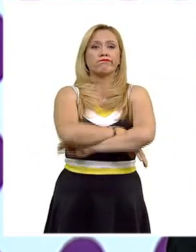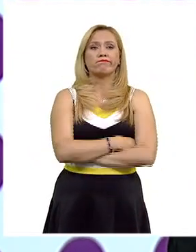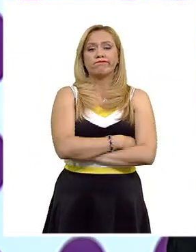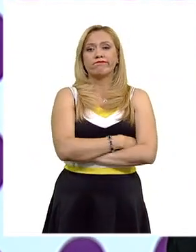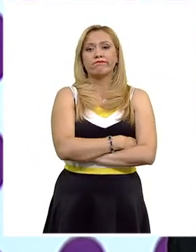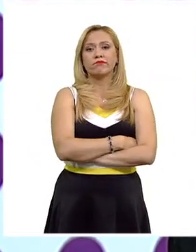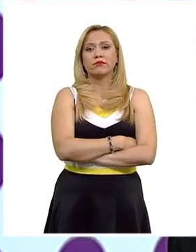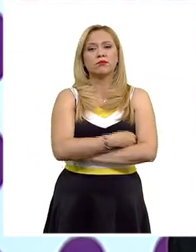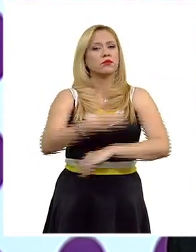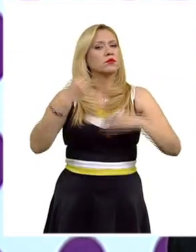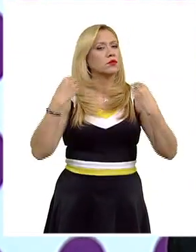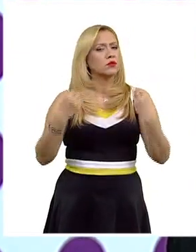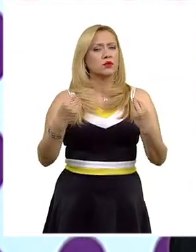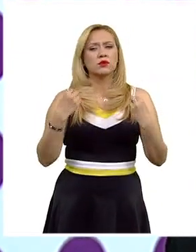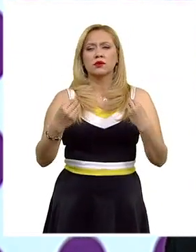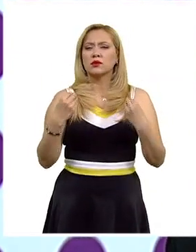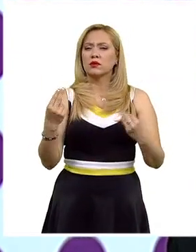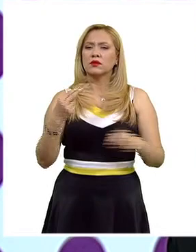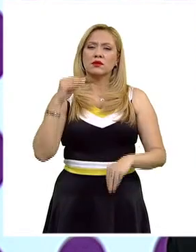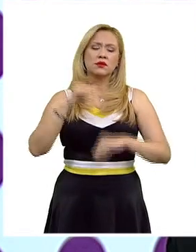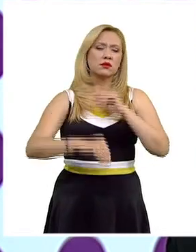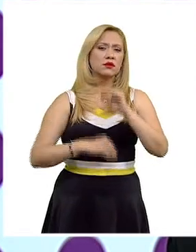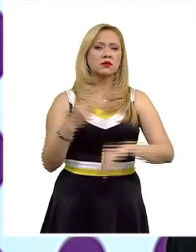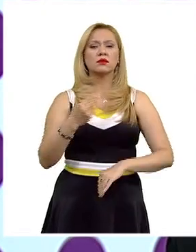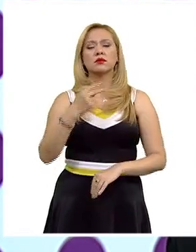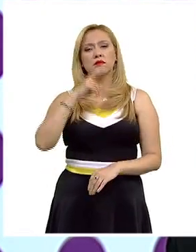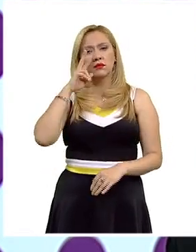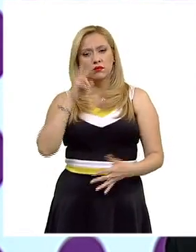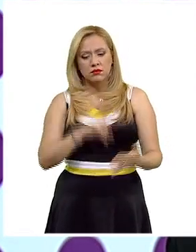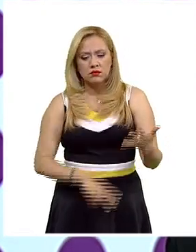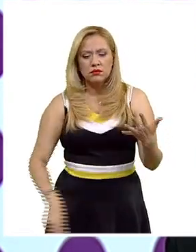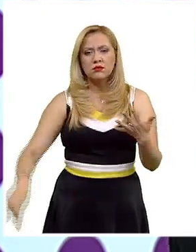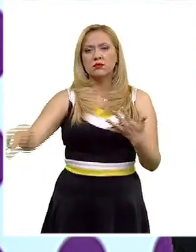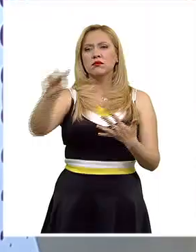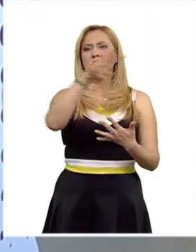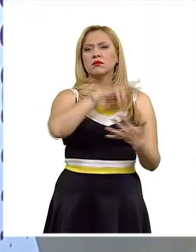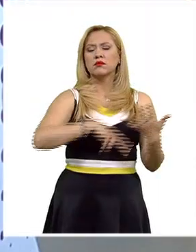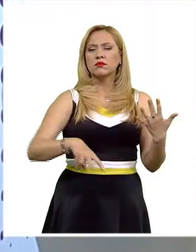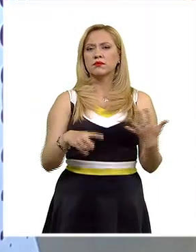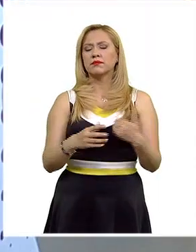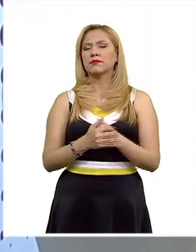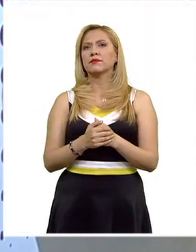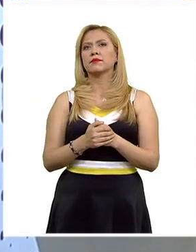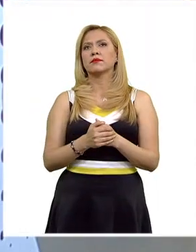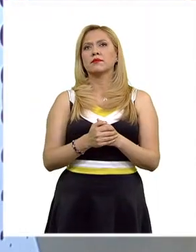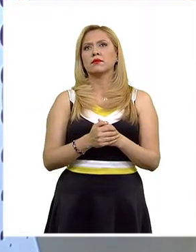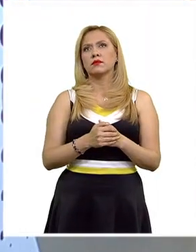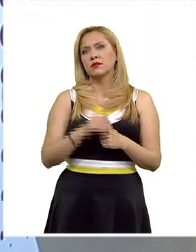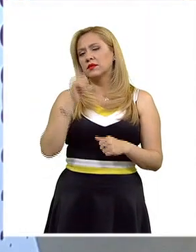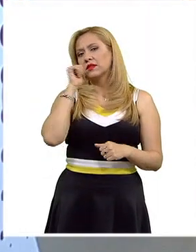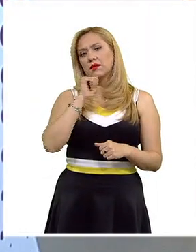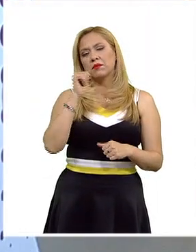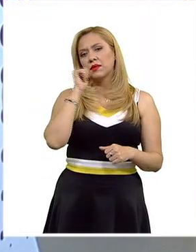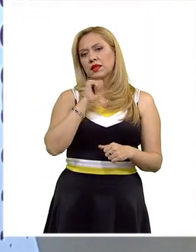mucho trabajo. Necesitamos una mirada interdisciplinaria, definitivamente. Y bueno, siempre está como esta parte de no creernos